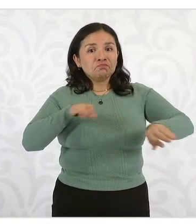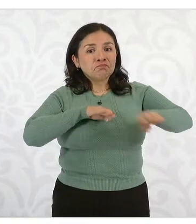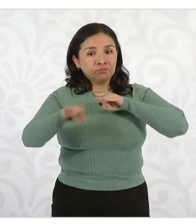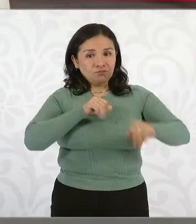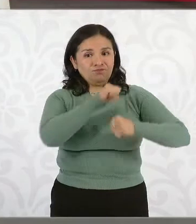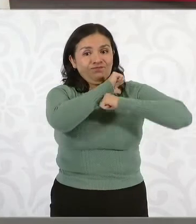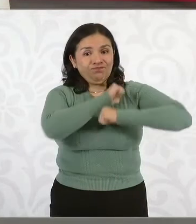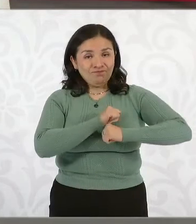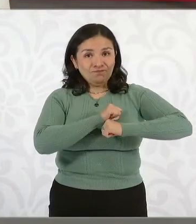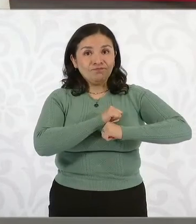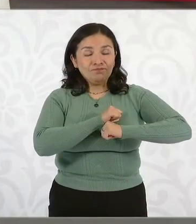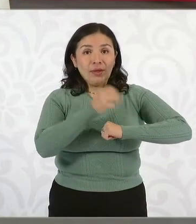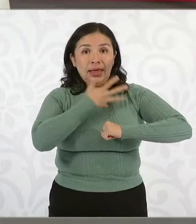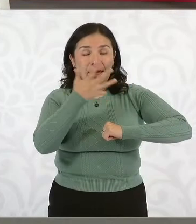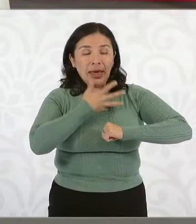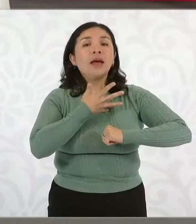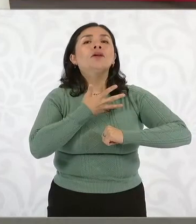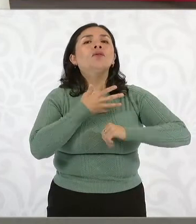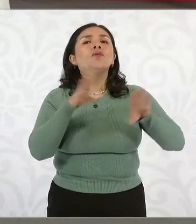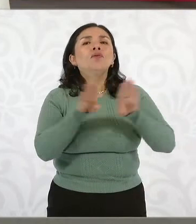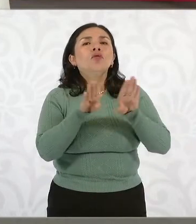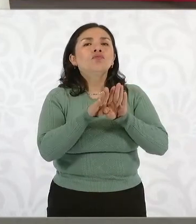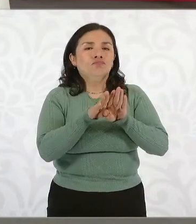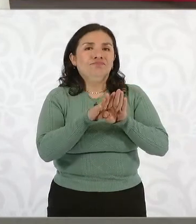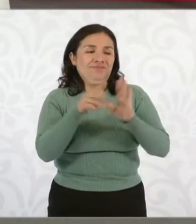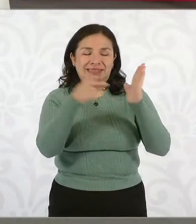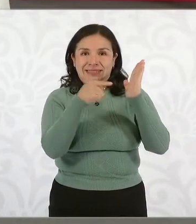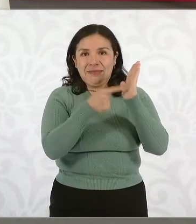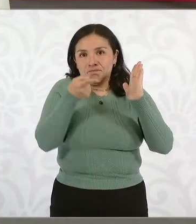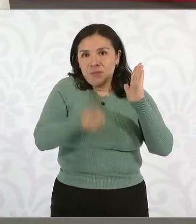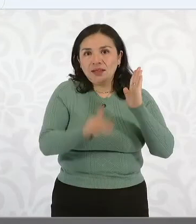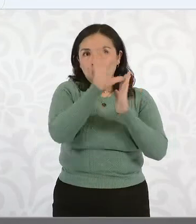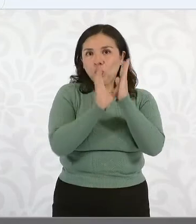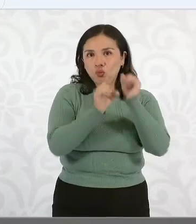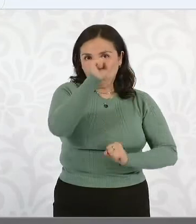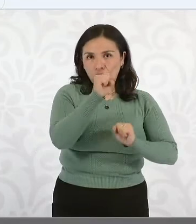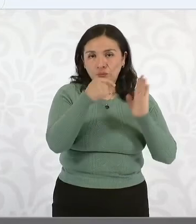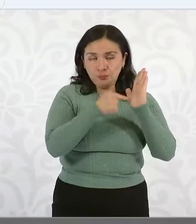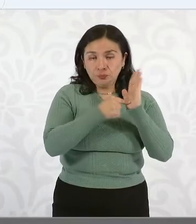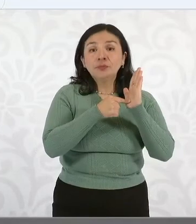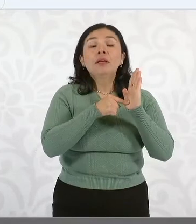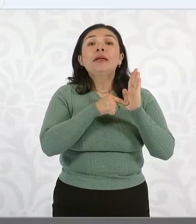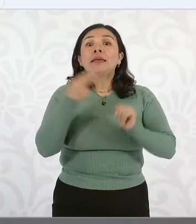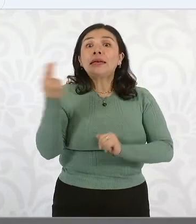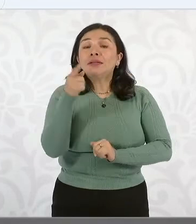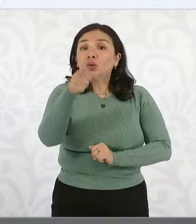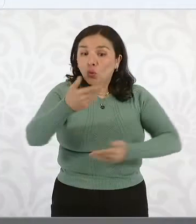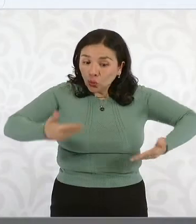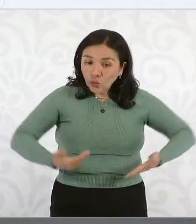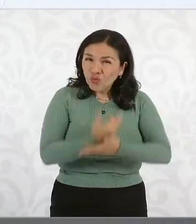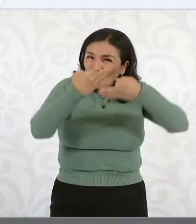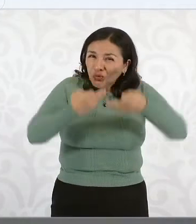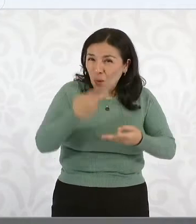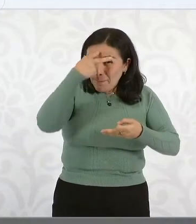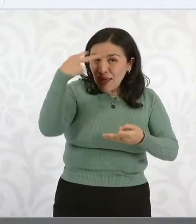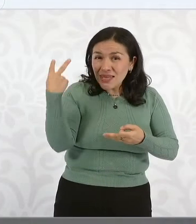para los cuales, por disposición de la presente Constitución, se requiera ser mexicano por